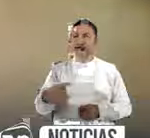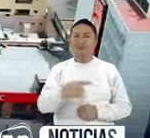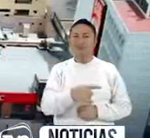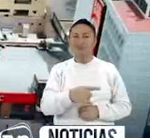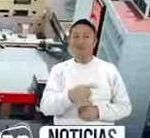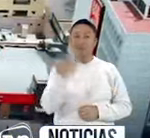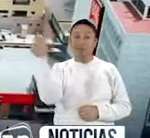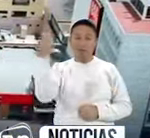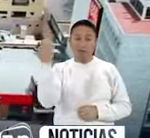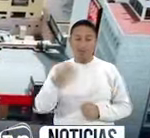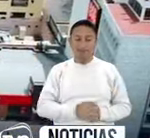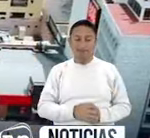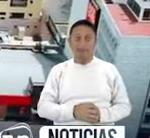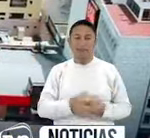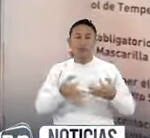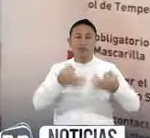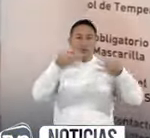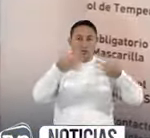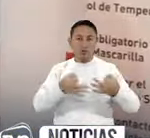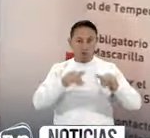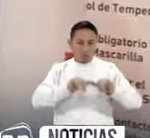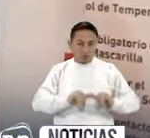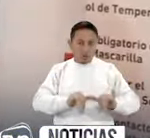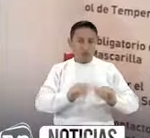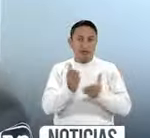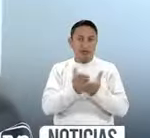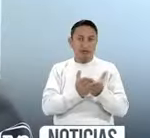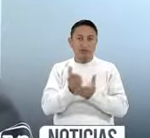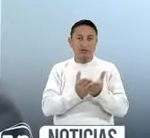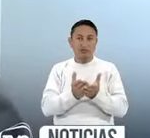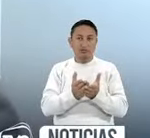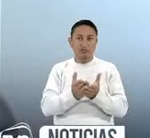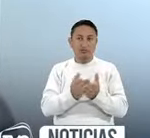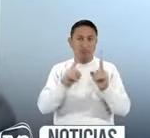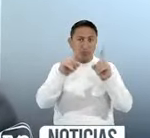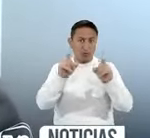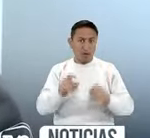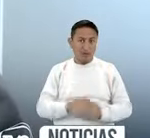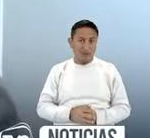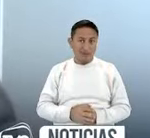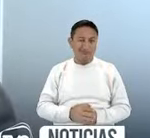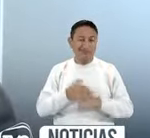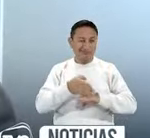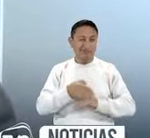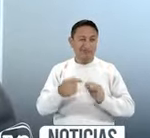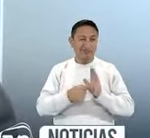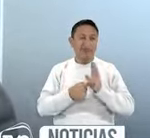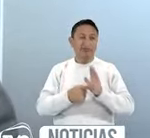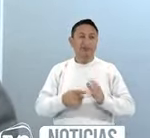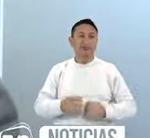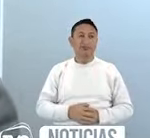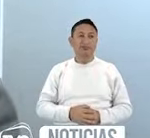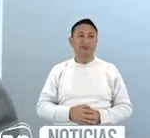¿Se garantizará la continuidad de los servicios médicos? Les contamos en breve.